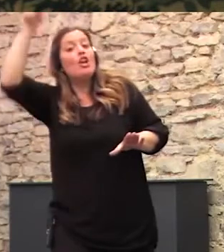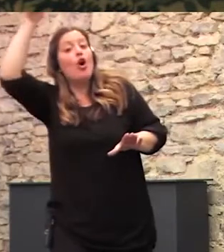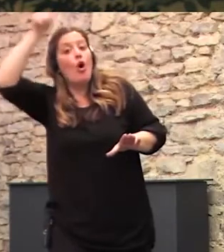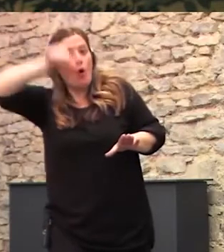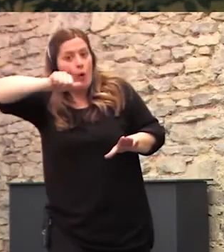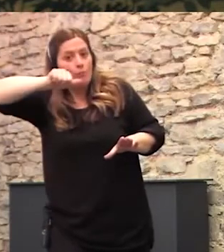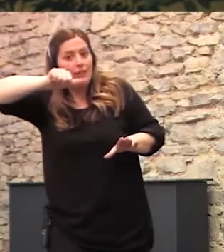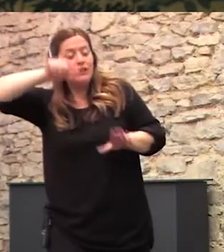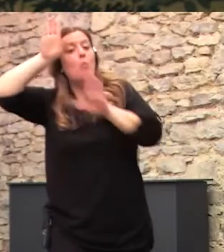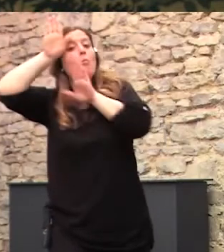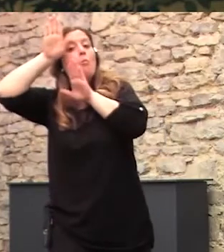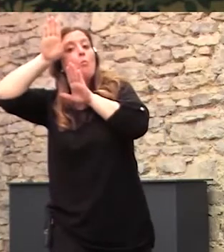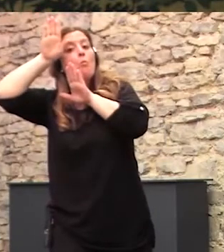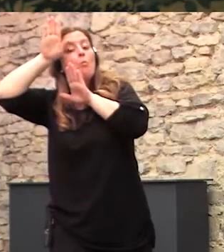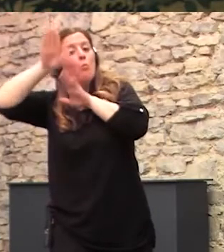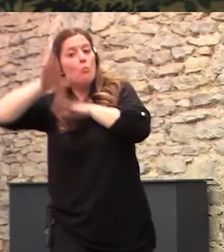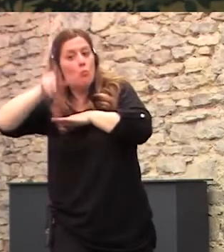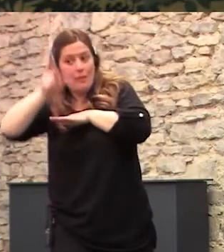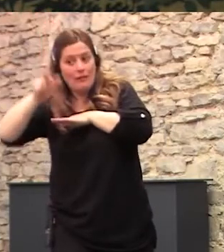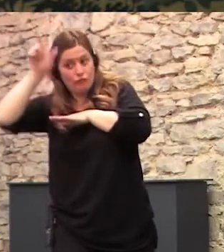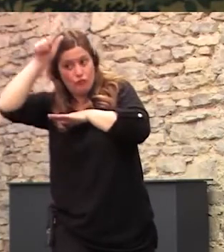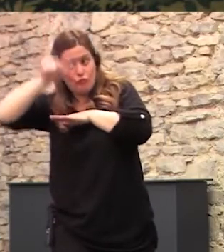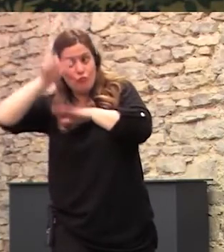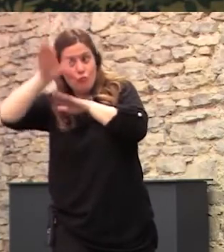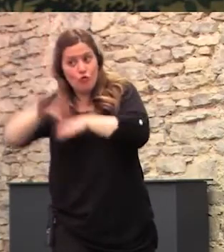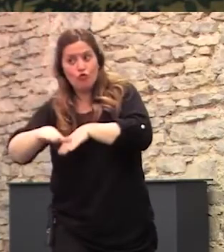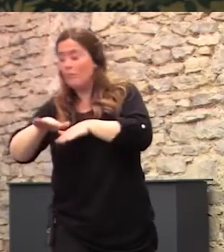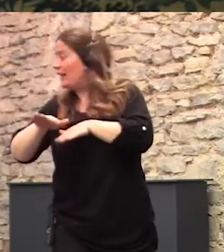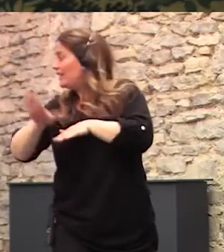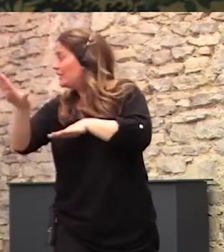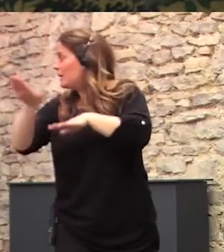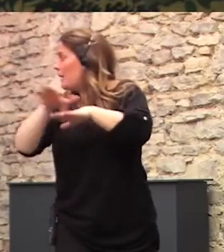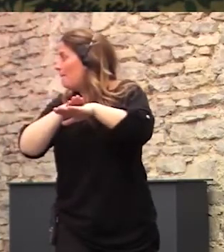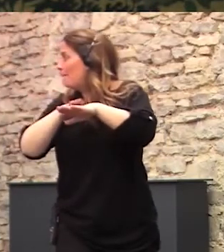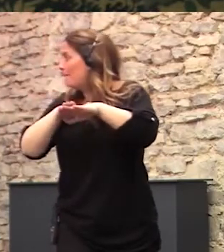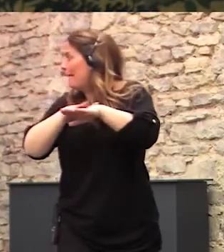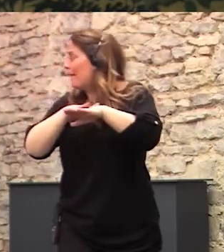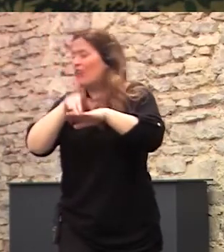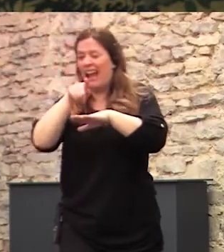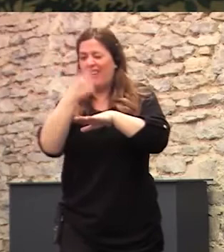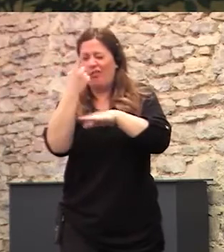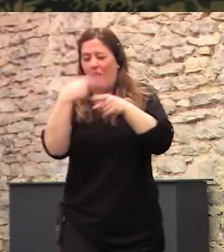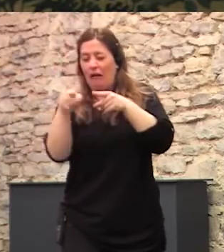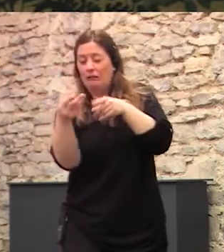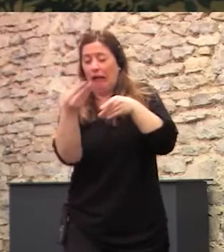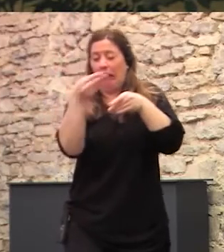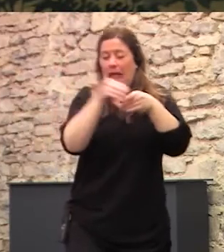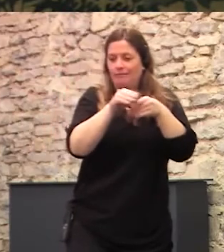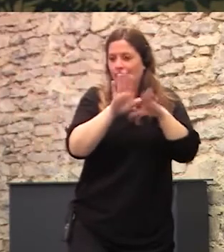musulmanes, perdona, aquí se me ha colado una cosa,